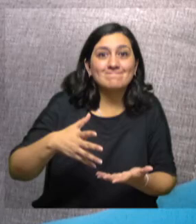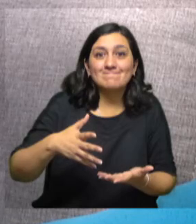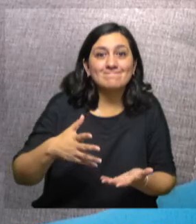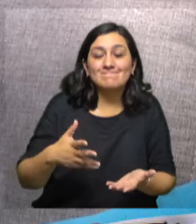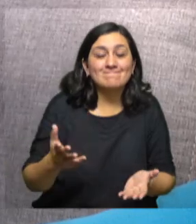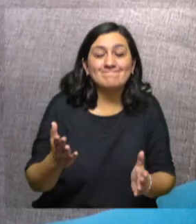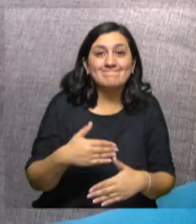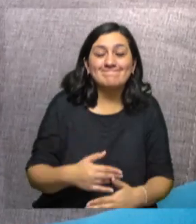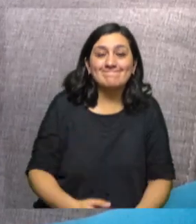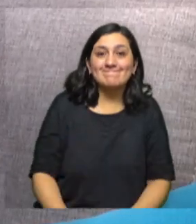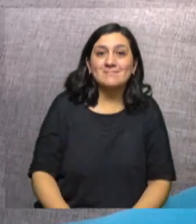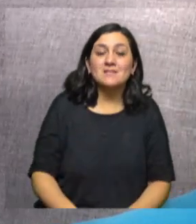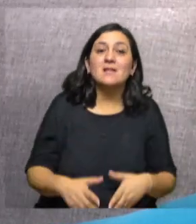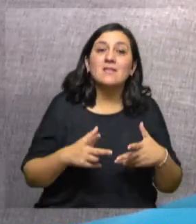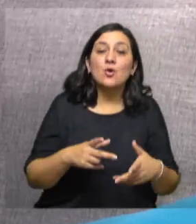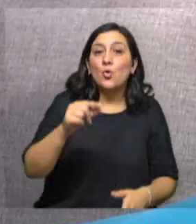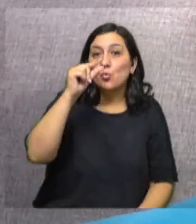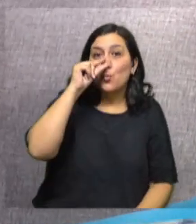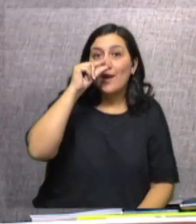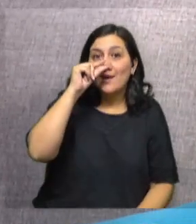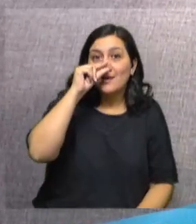paso. Si te digo Dubái.